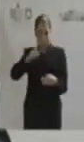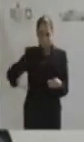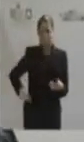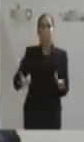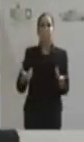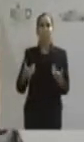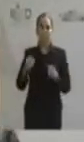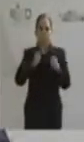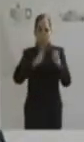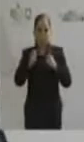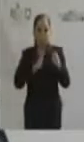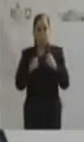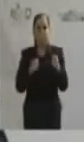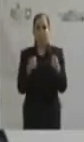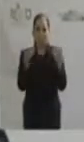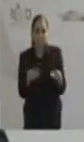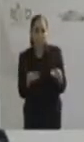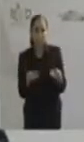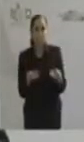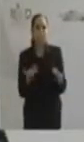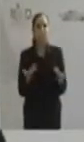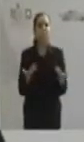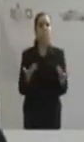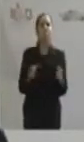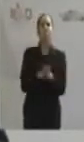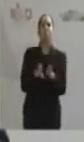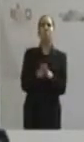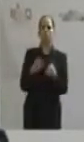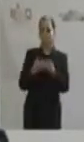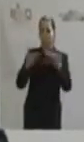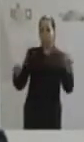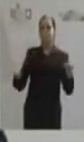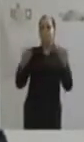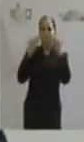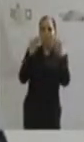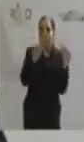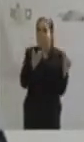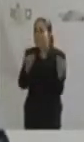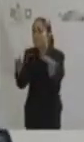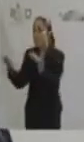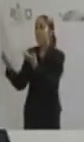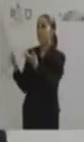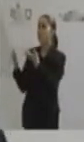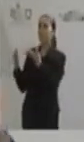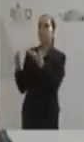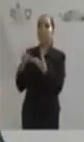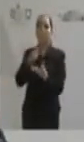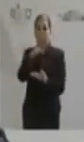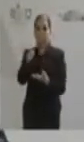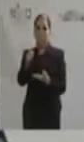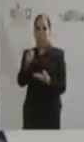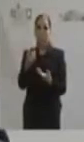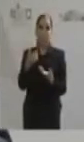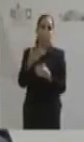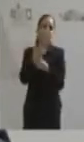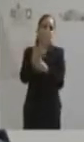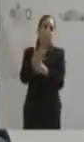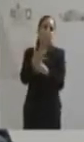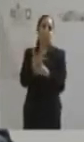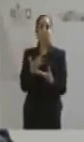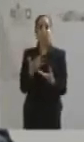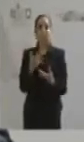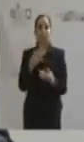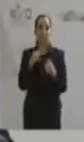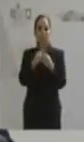queretanos, es porque también no pudieron ni siquiera implementar el sistema de justicia oral. Esas salas orales, me dio gusto que